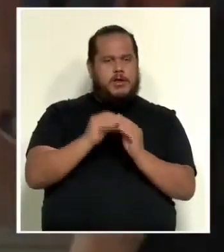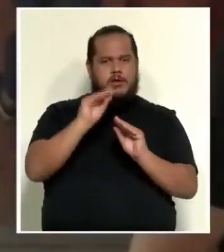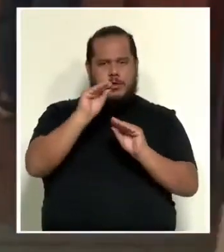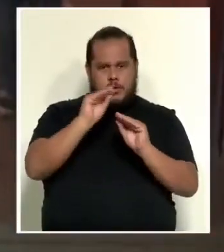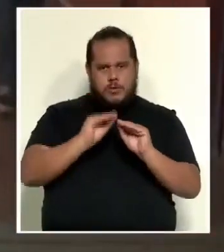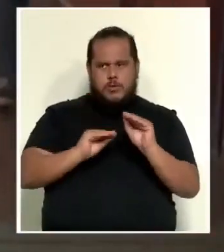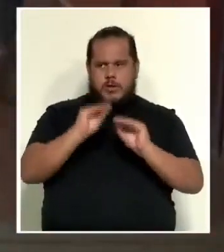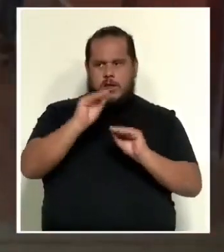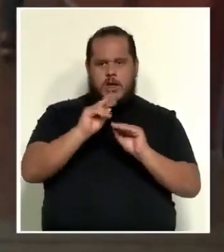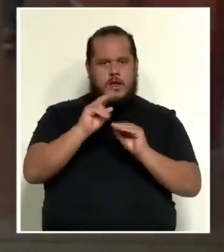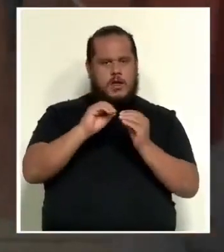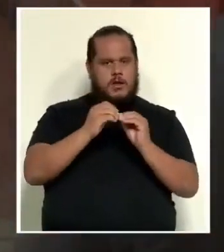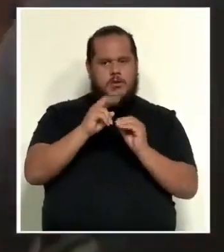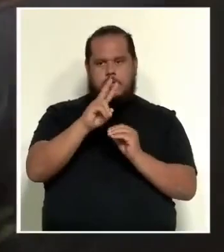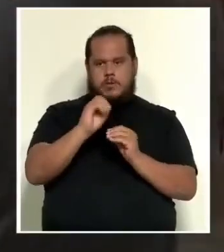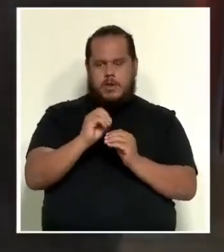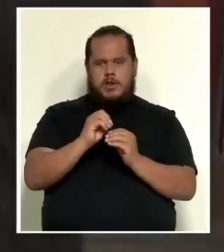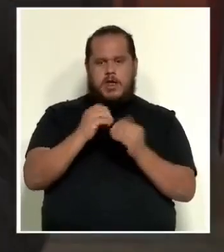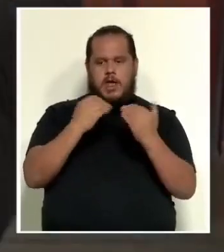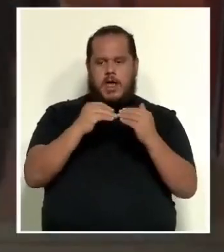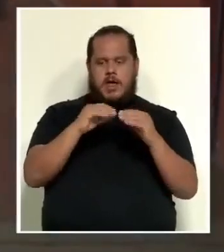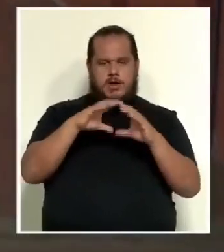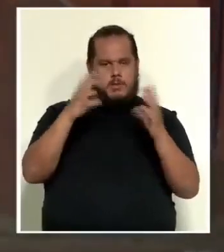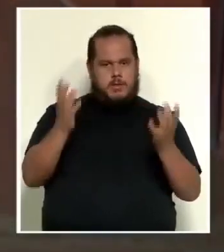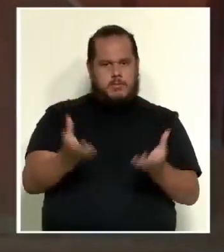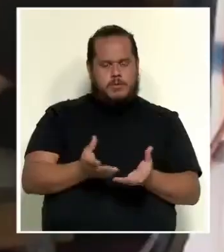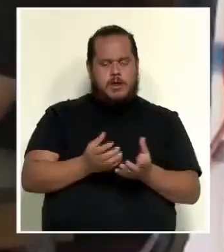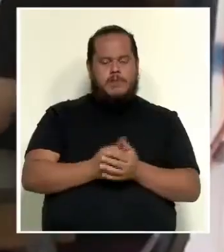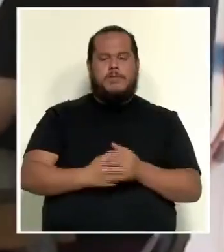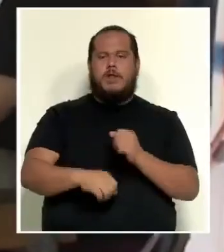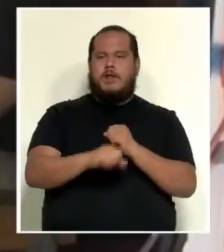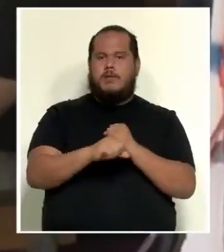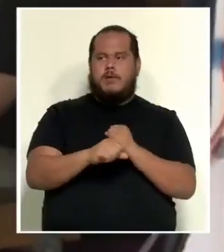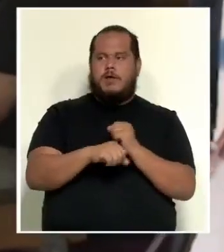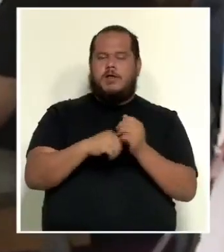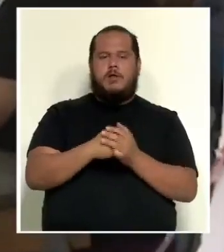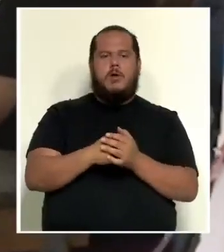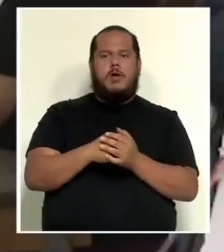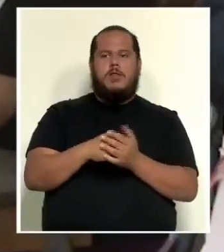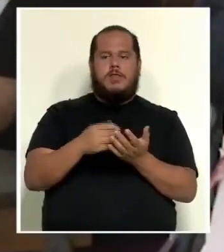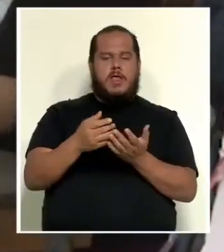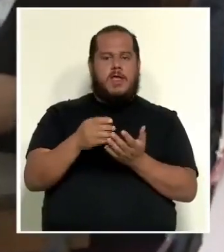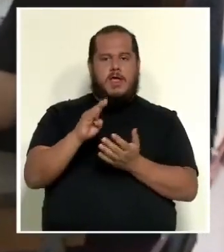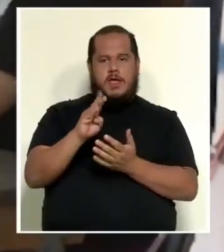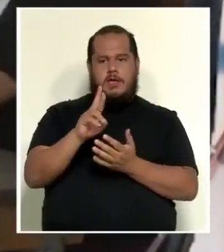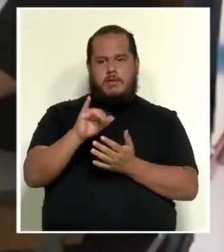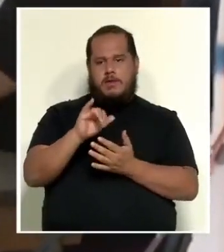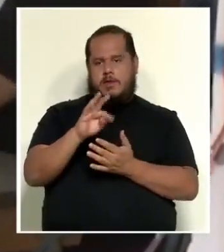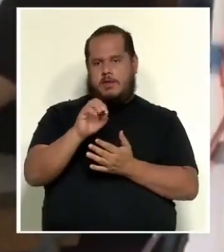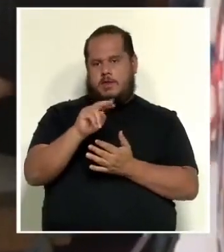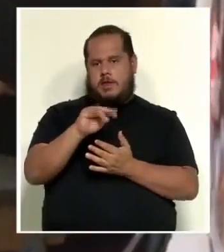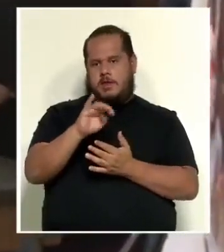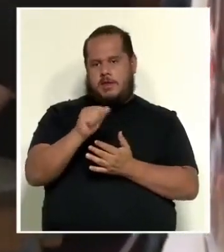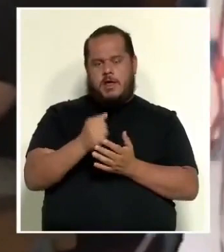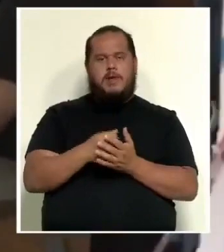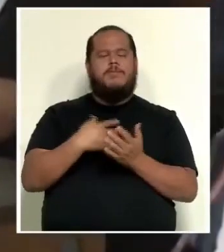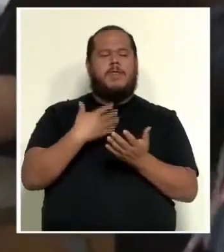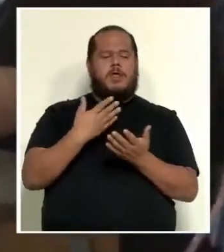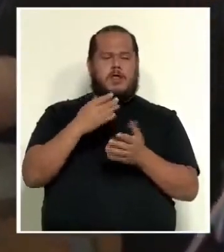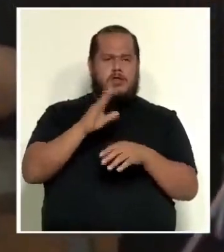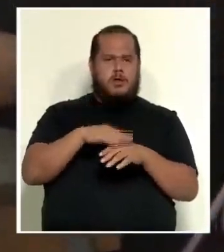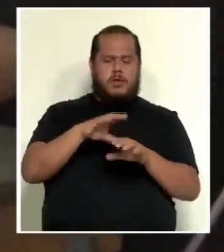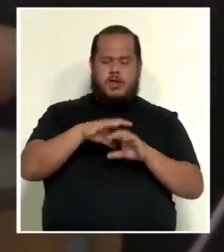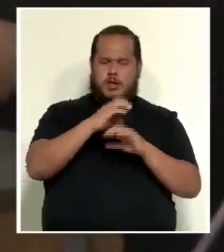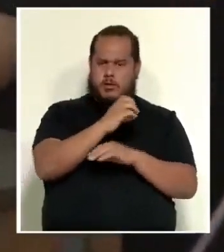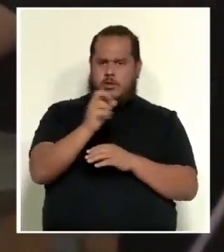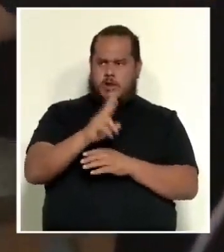el puesto número 20 a nivel mundial. La publicación británica destaca sobre Costa Rica la calidad